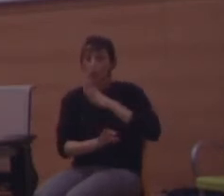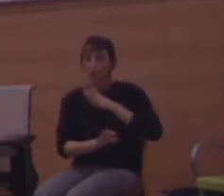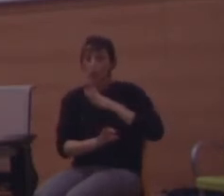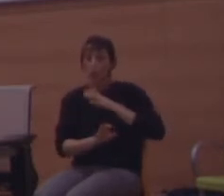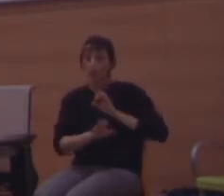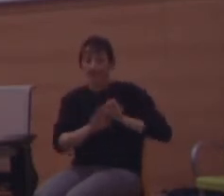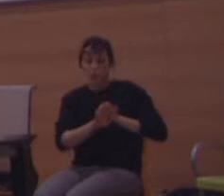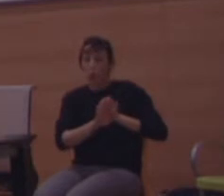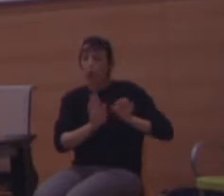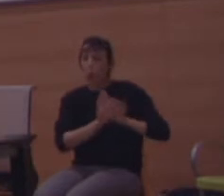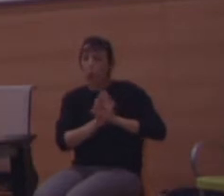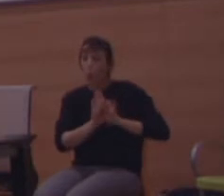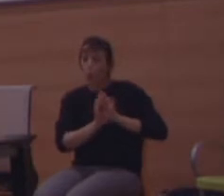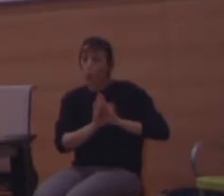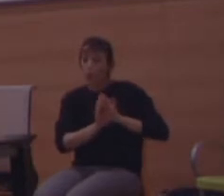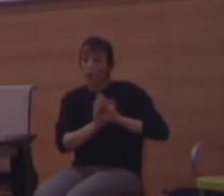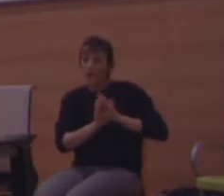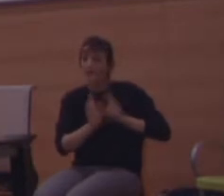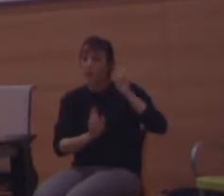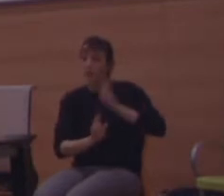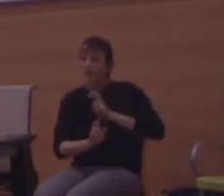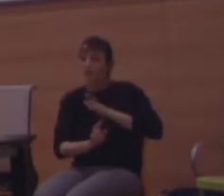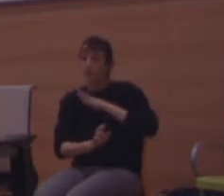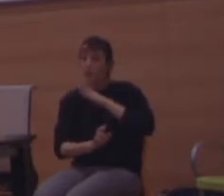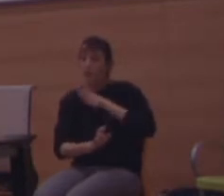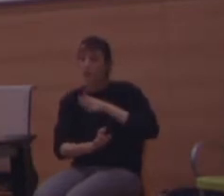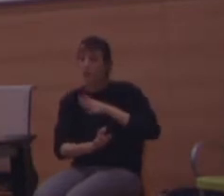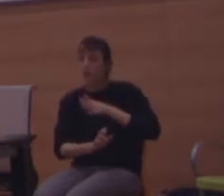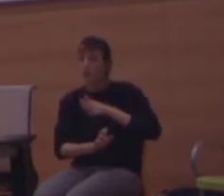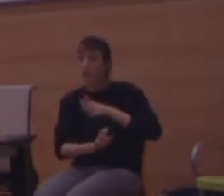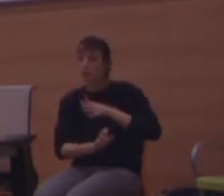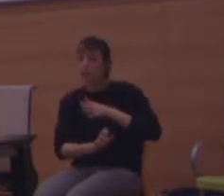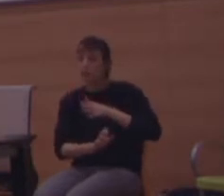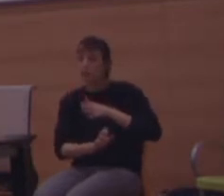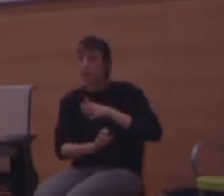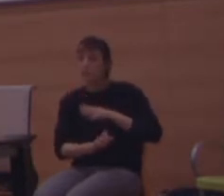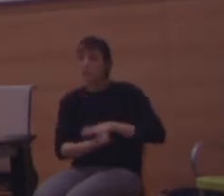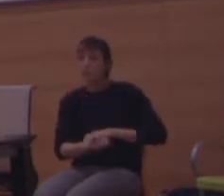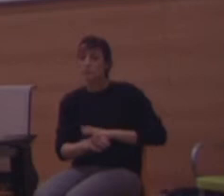las úlceras iatrogénicas que se pueden derivar de la aplicación de estos yesos.